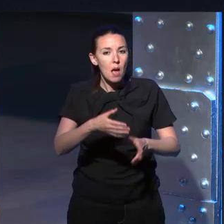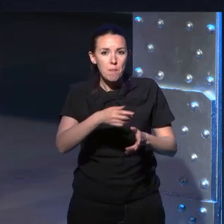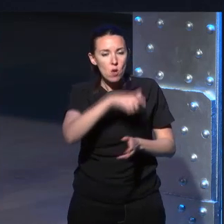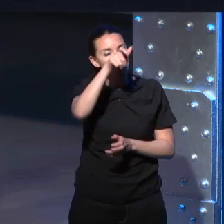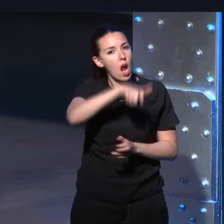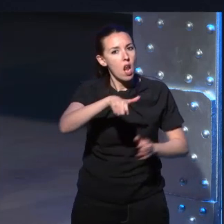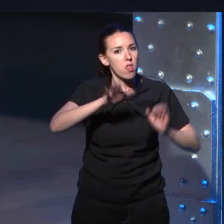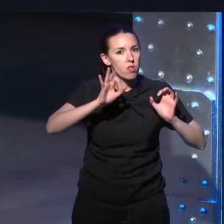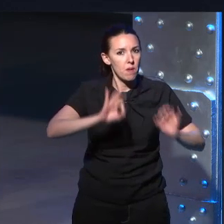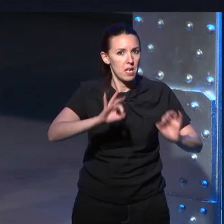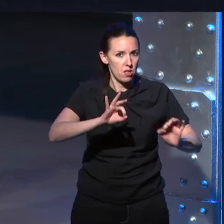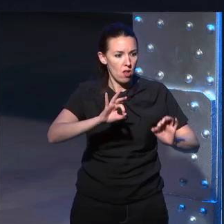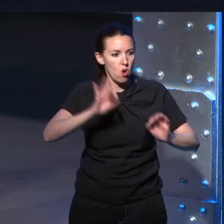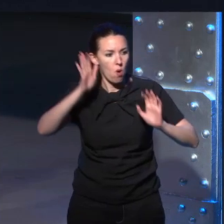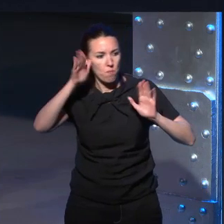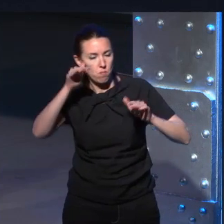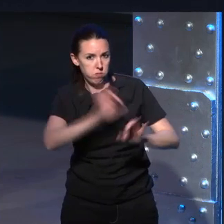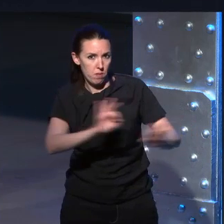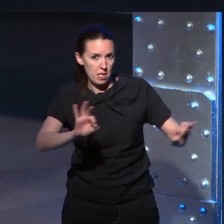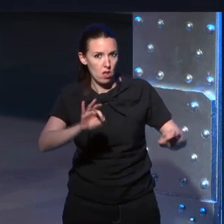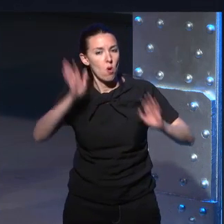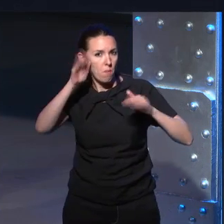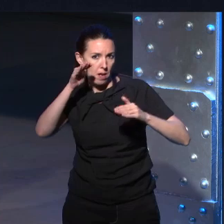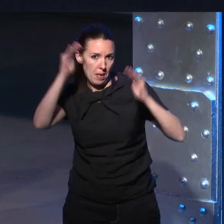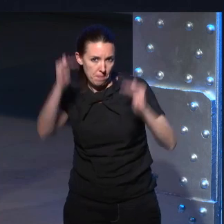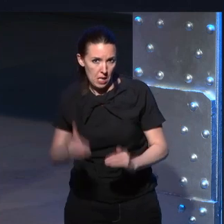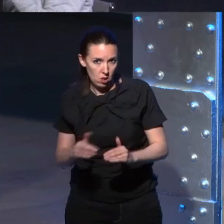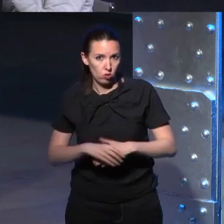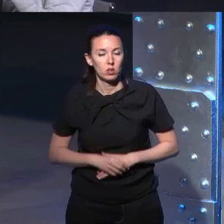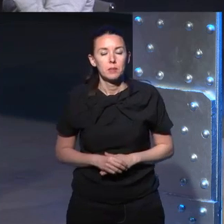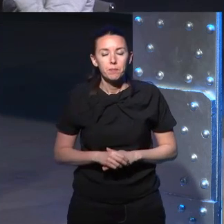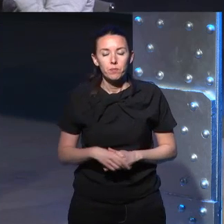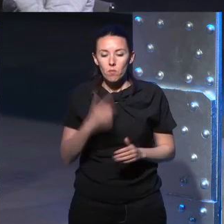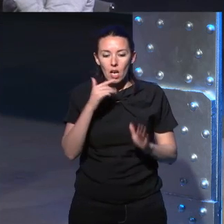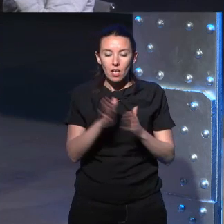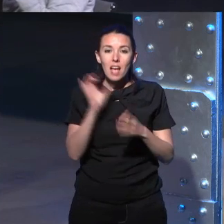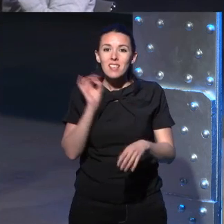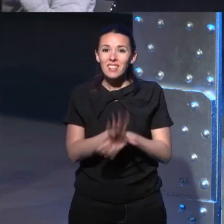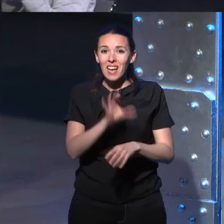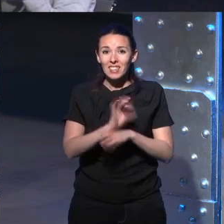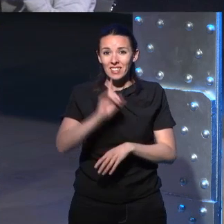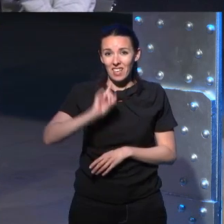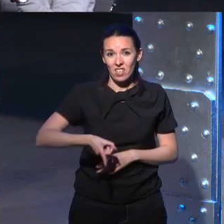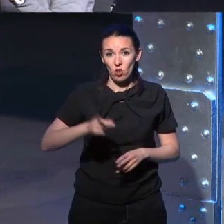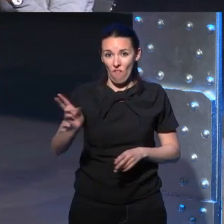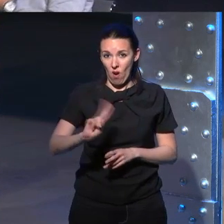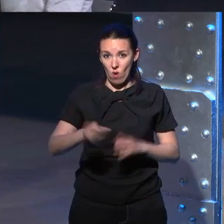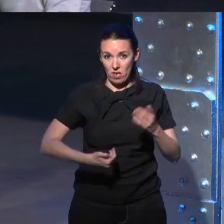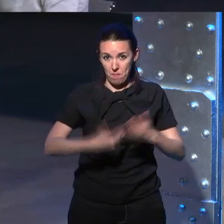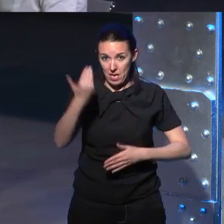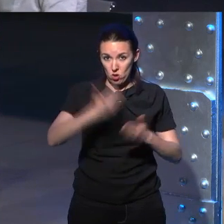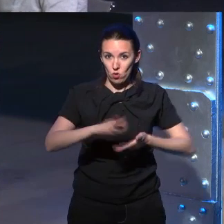barbarie. Esta mañana, leyendo la sección de cartas al director de La Vanguardia, del